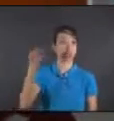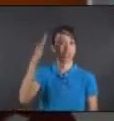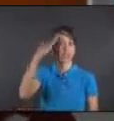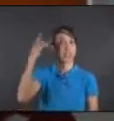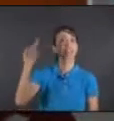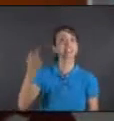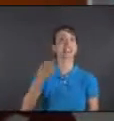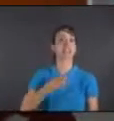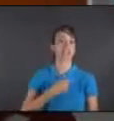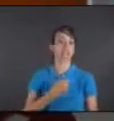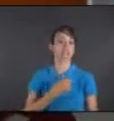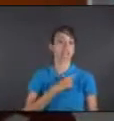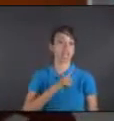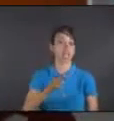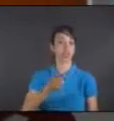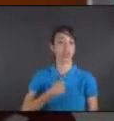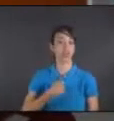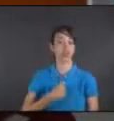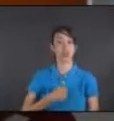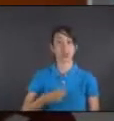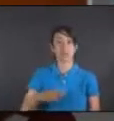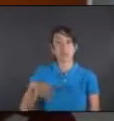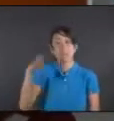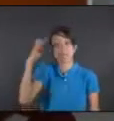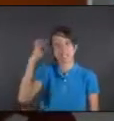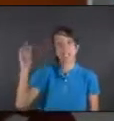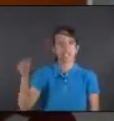Él sabe nuestro nombre, hermano.